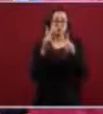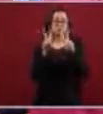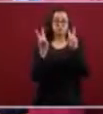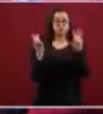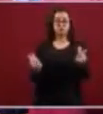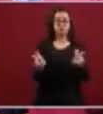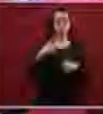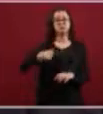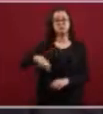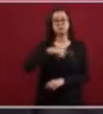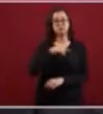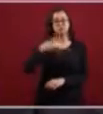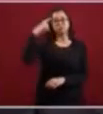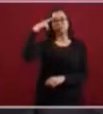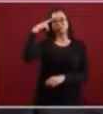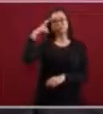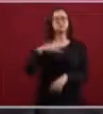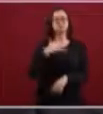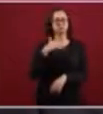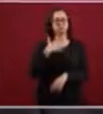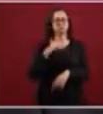estamos conscientes de eso.